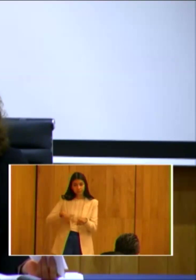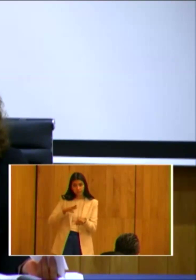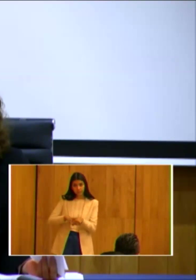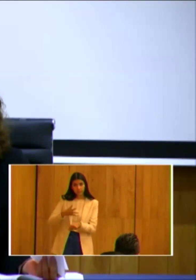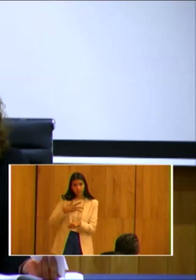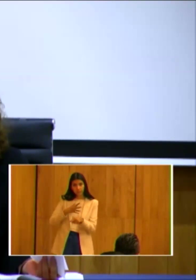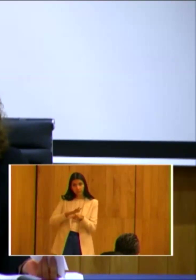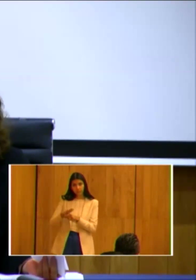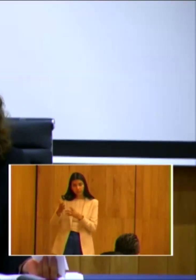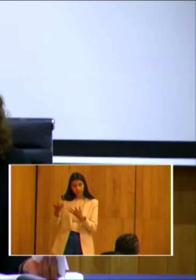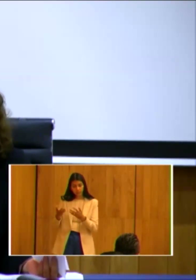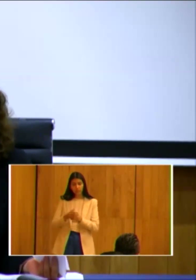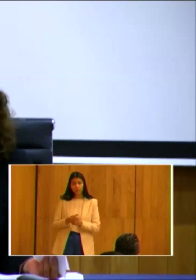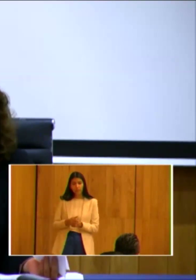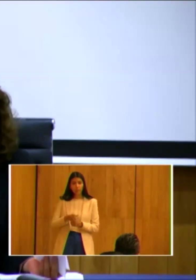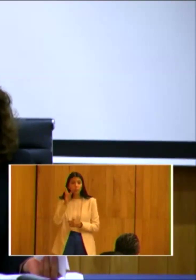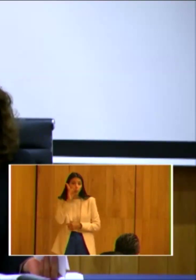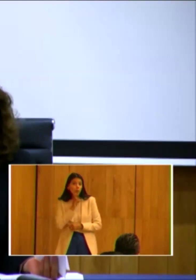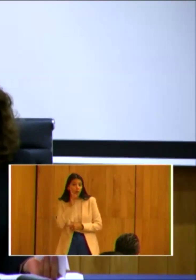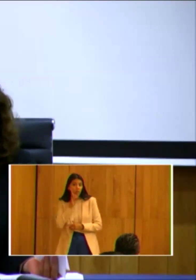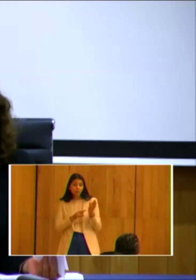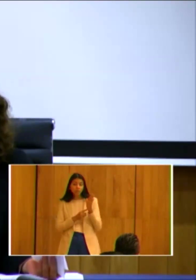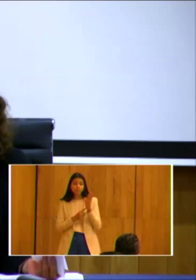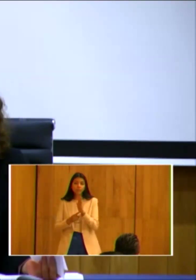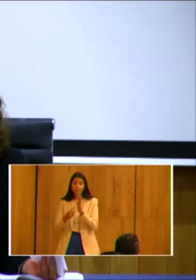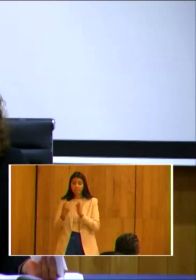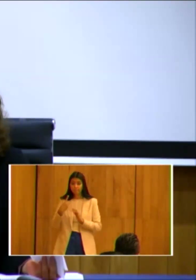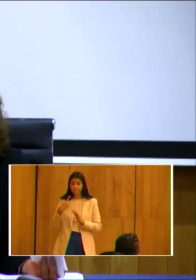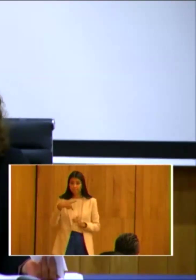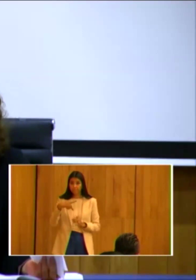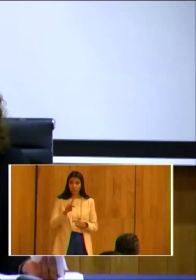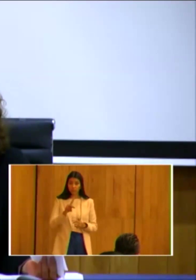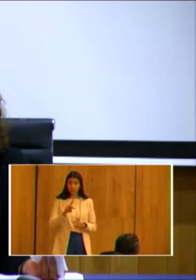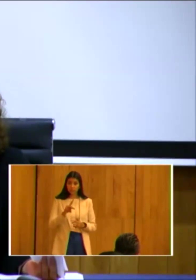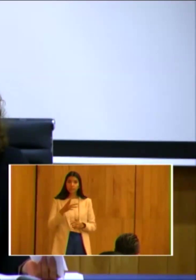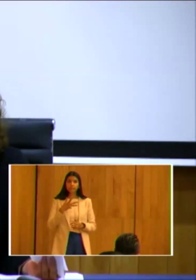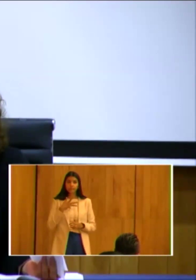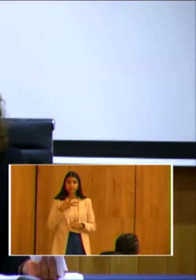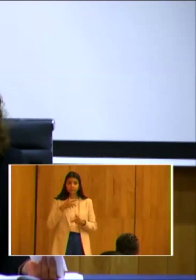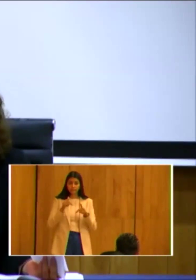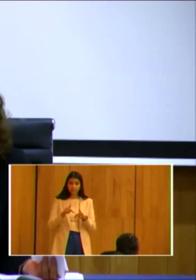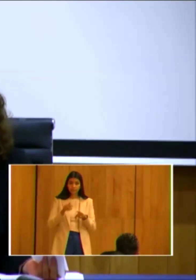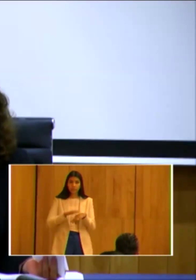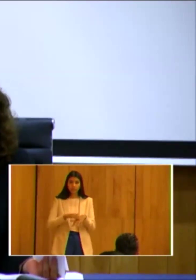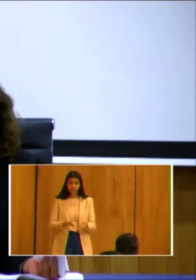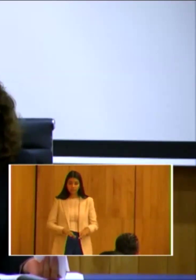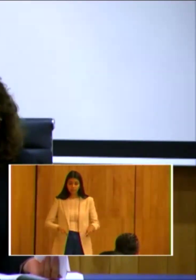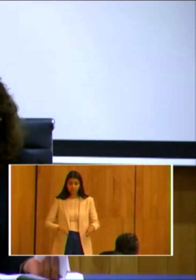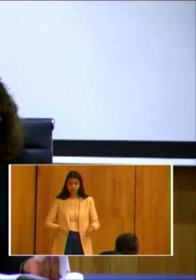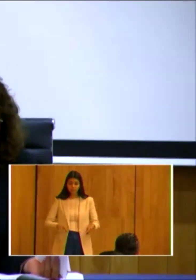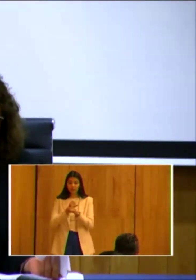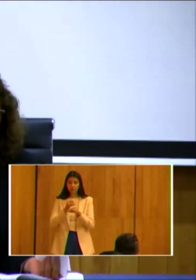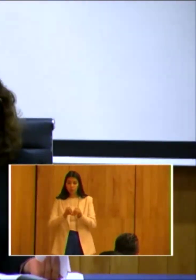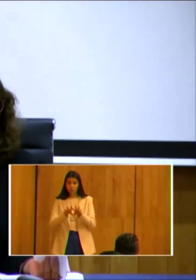es el que tiene la carga de la prueba, pero no obstante que tiene ahí la fuente original de